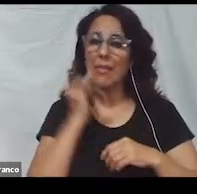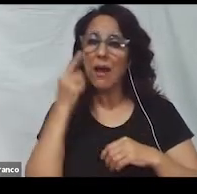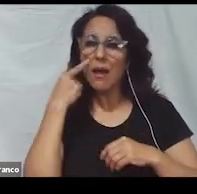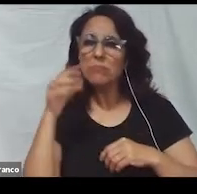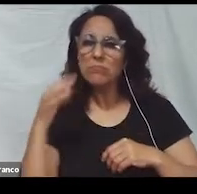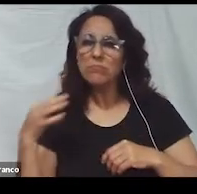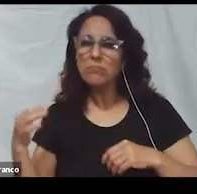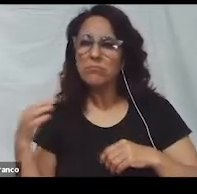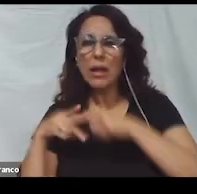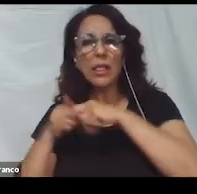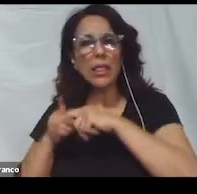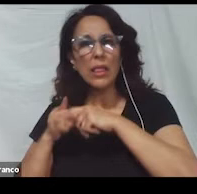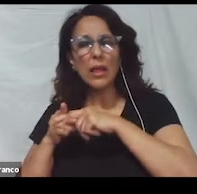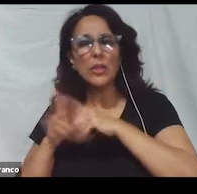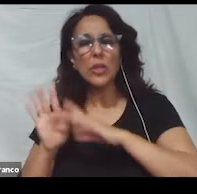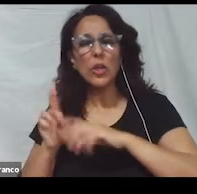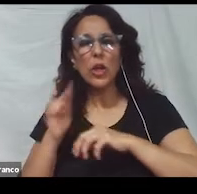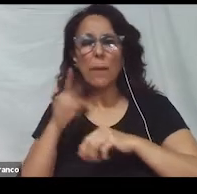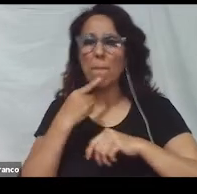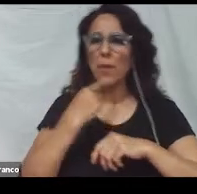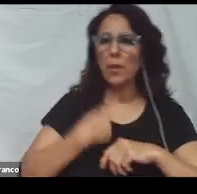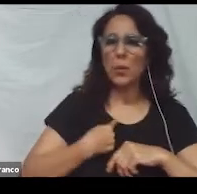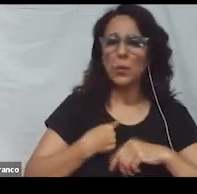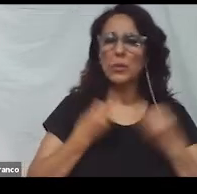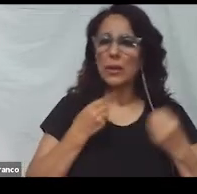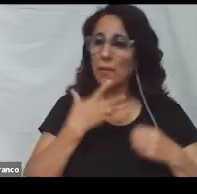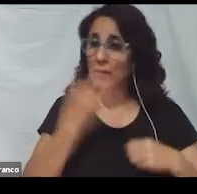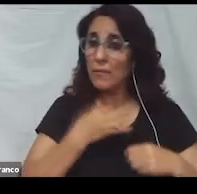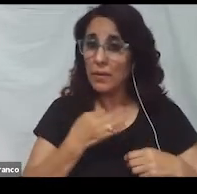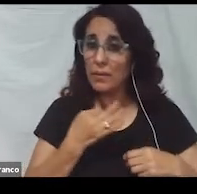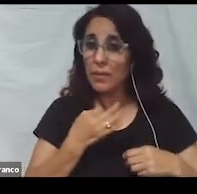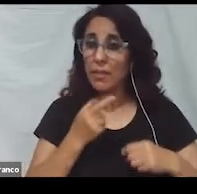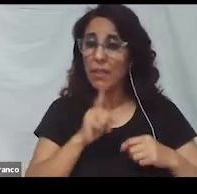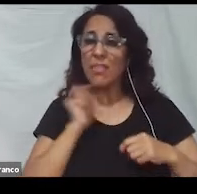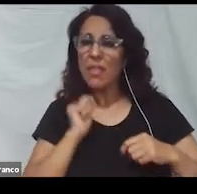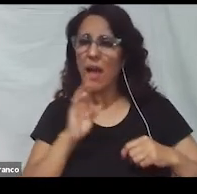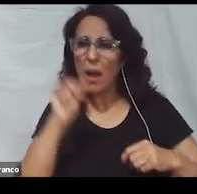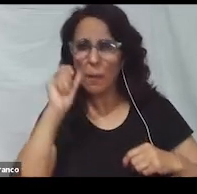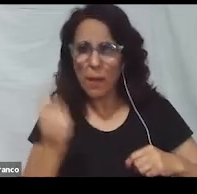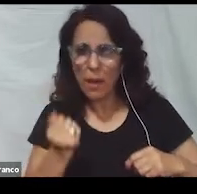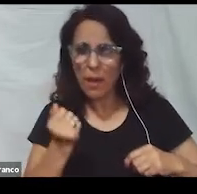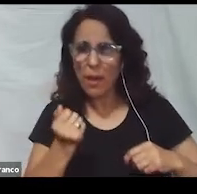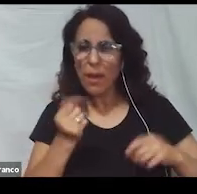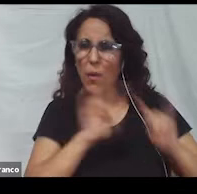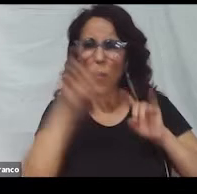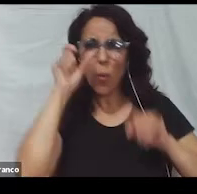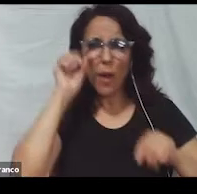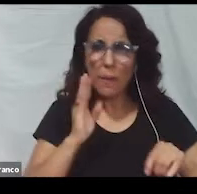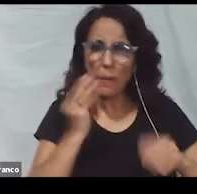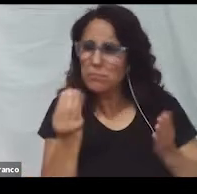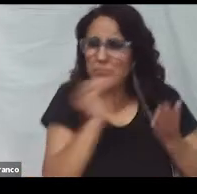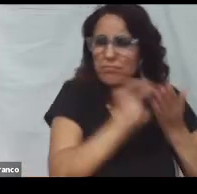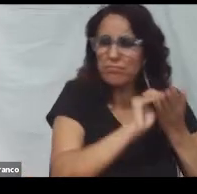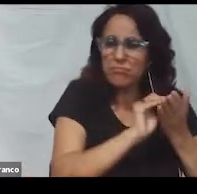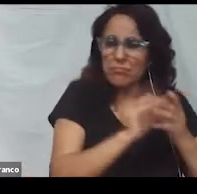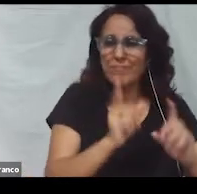parte tecnológica, se empiecen a preguntar ustedes cosas como, por ejemplo, ¿realmente necesitan poner una tabla en su página web? A